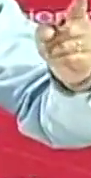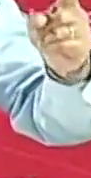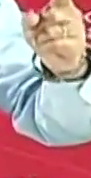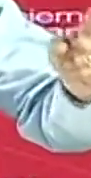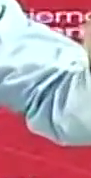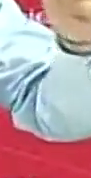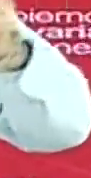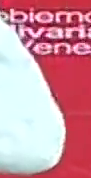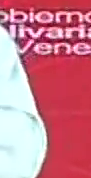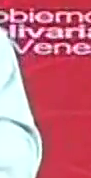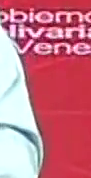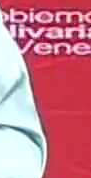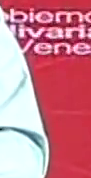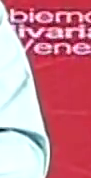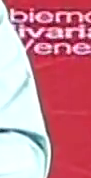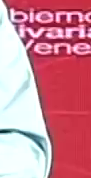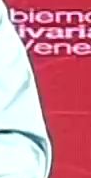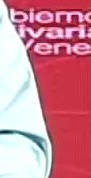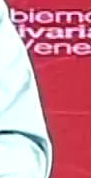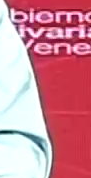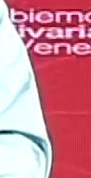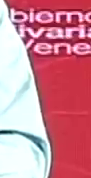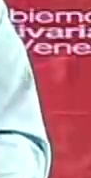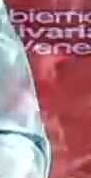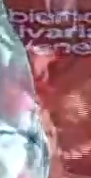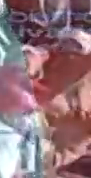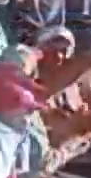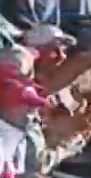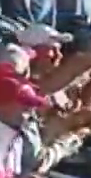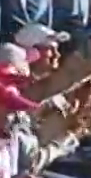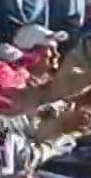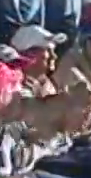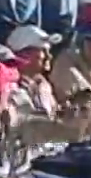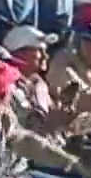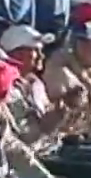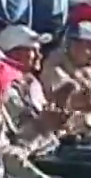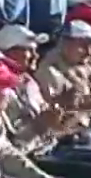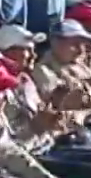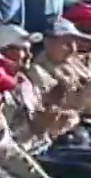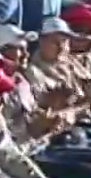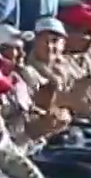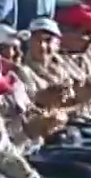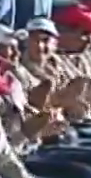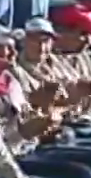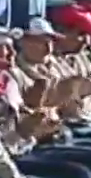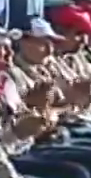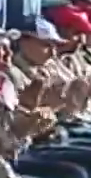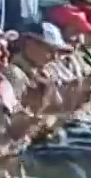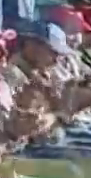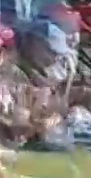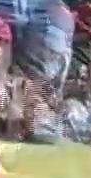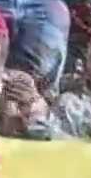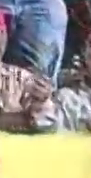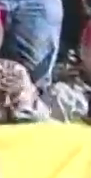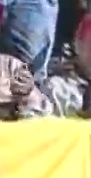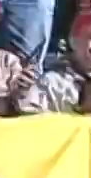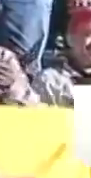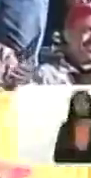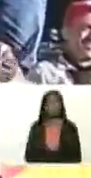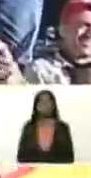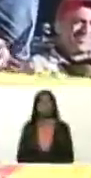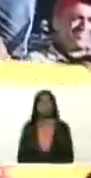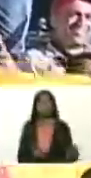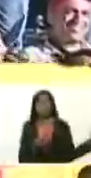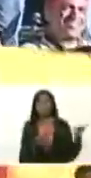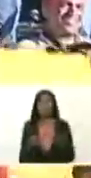forestales, ahora el sector forestal se incorporó, sector madera, bienvenido. Guayana